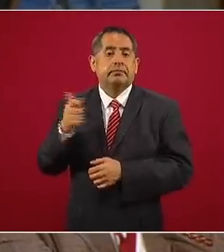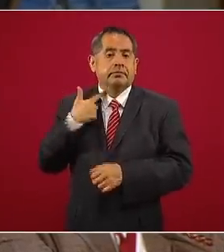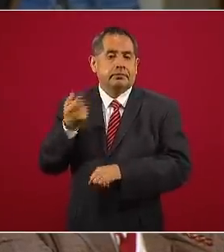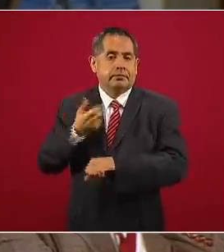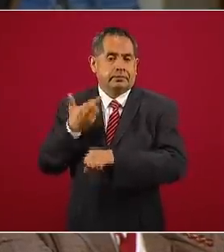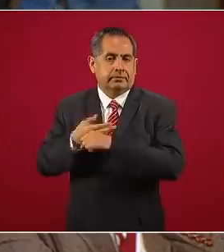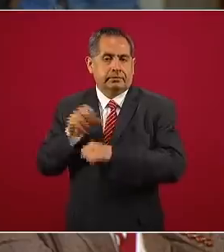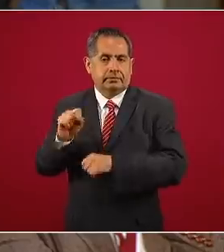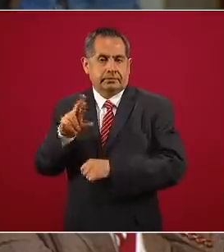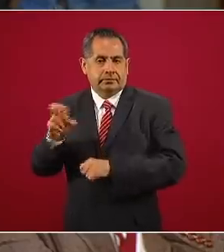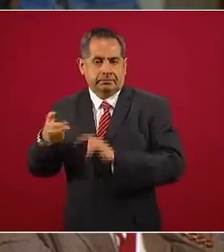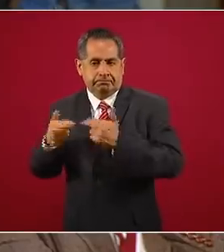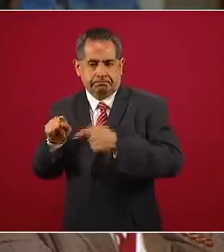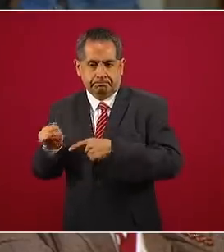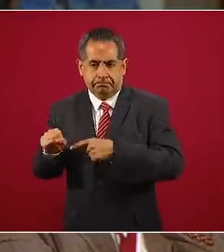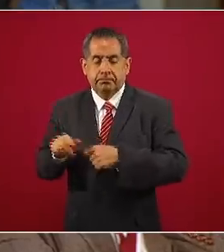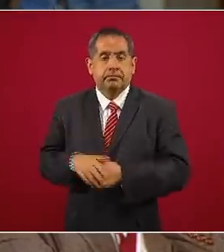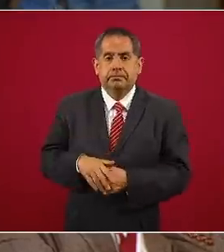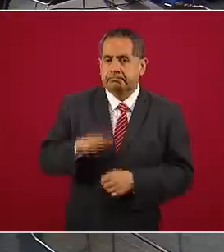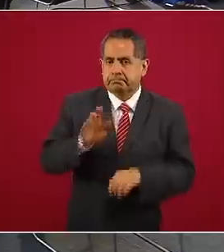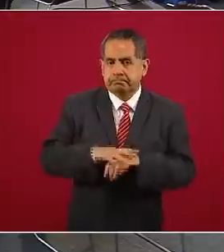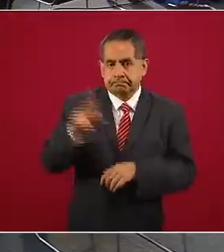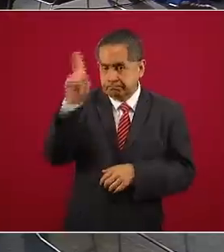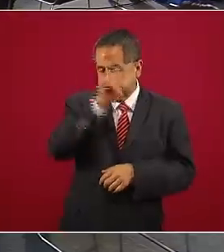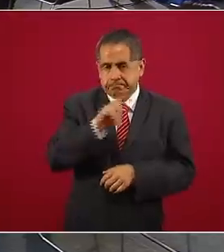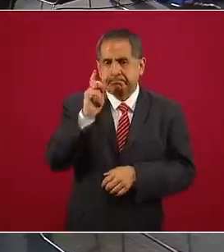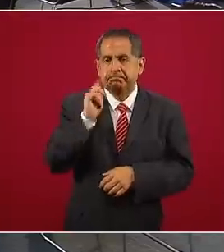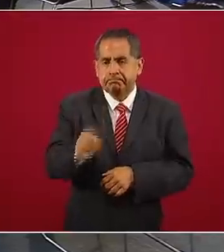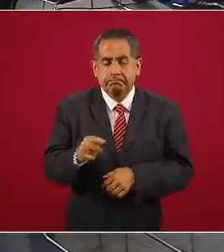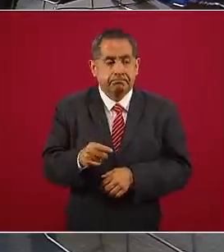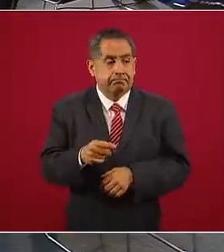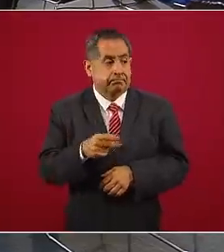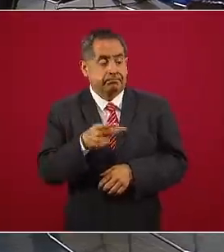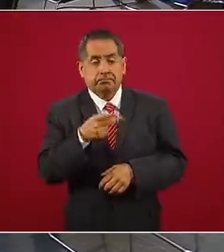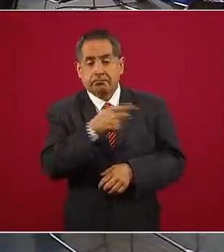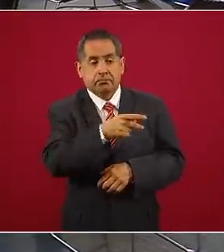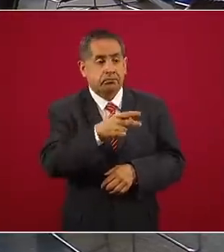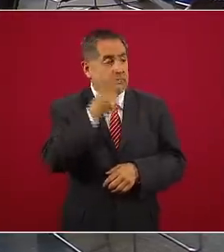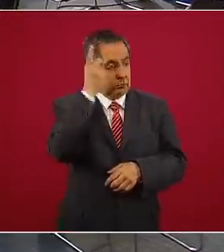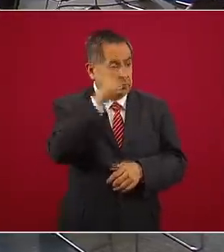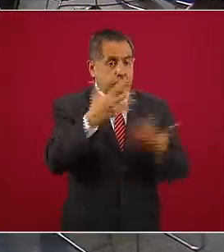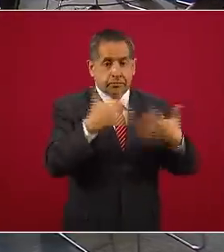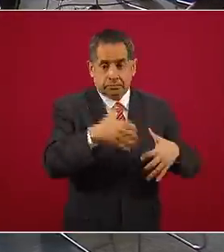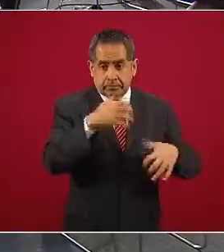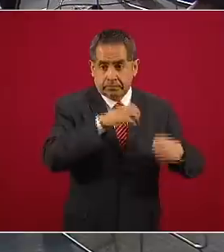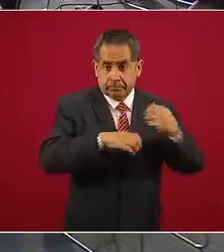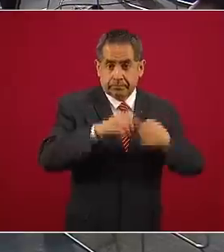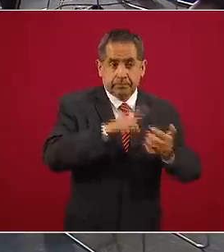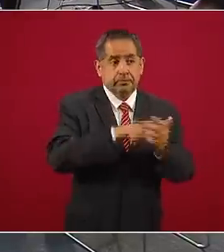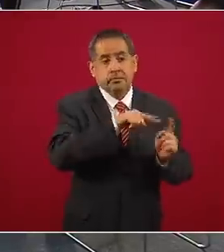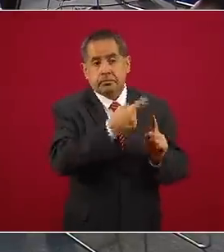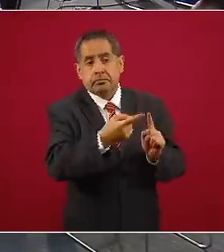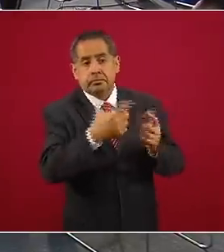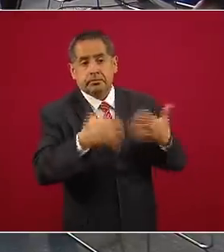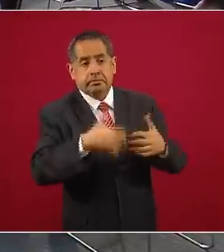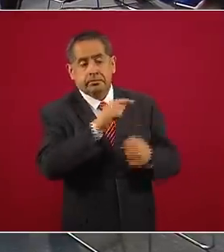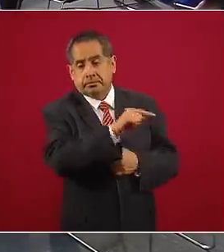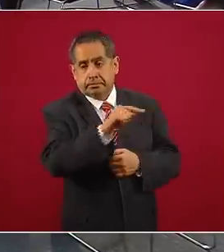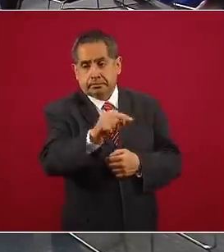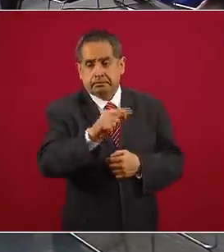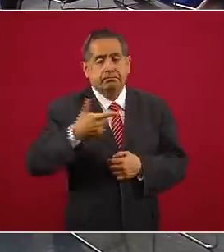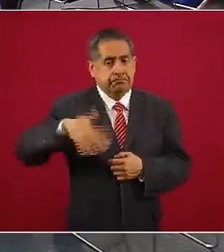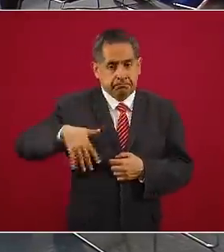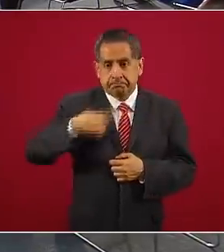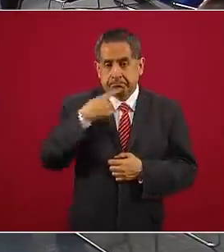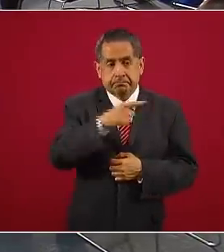exteriores lo grave de este presidente es que los dueños de esta empresa y otras 30 más como ya lo